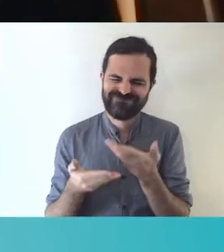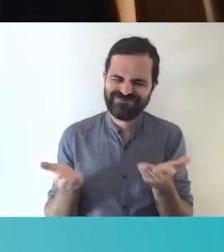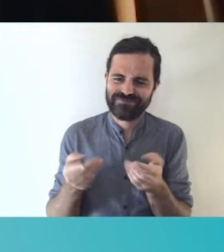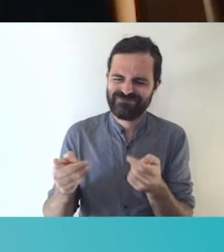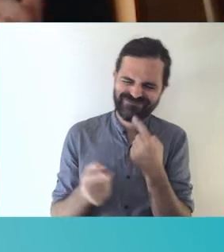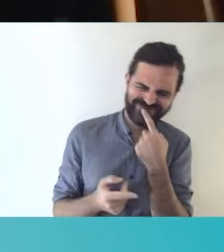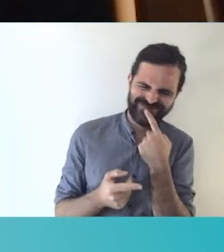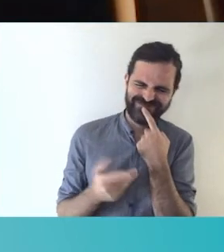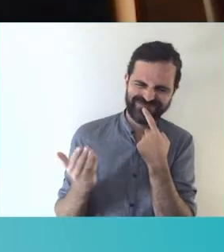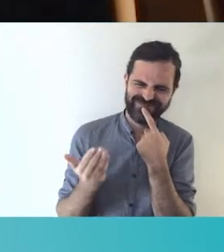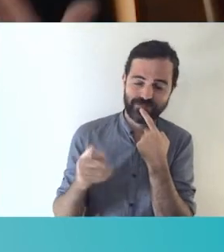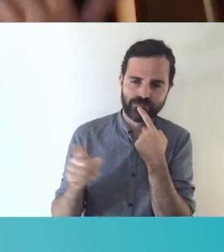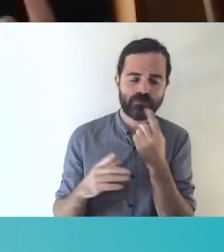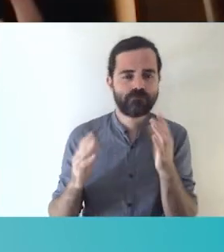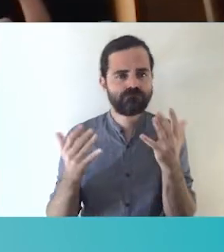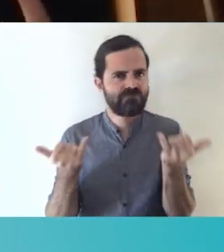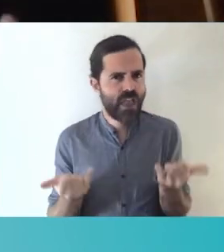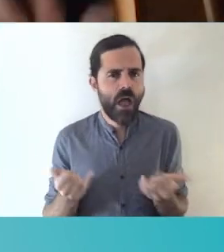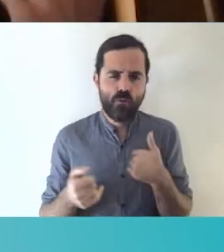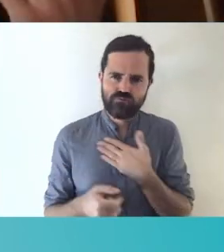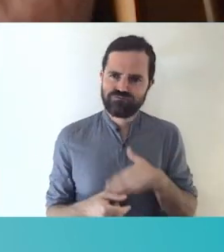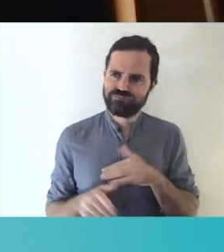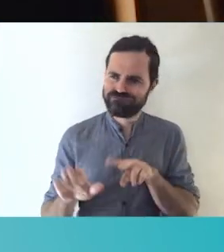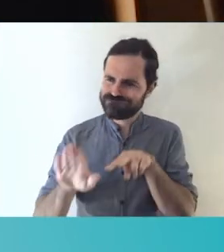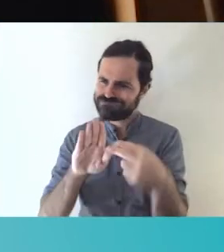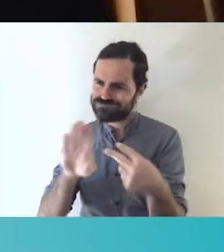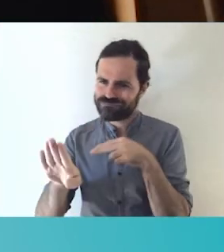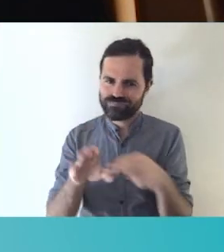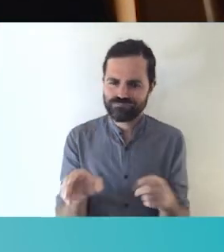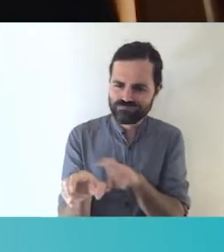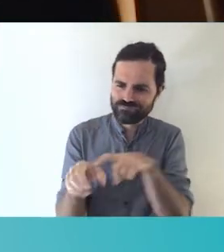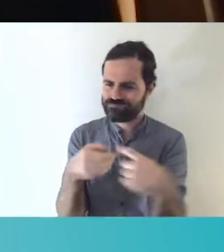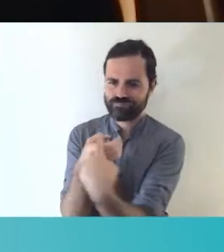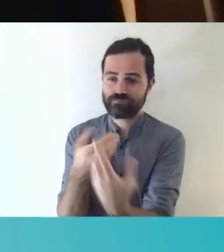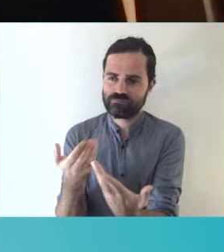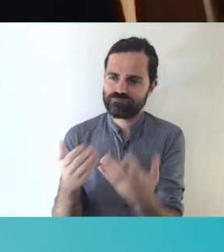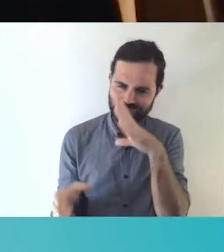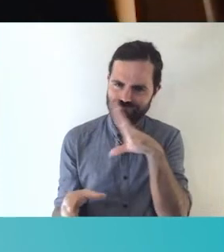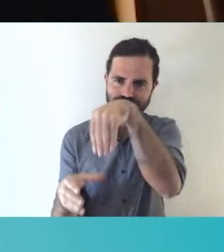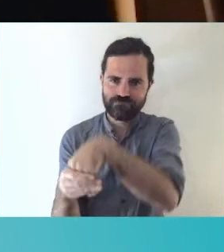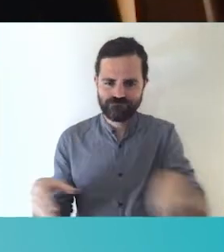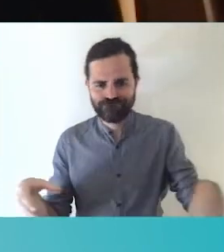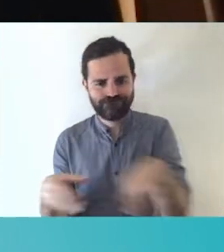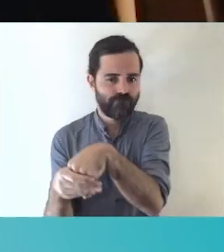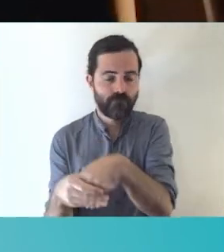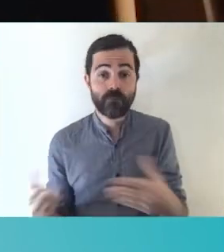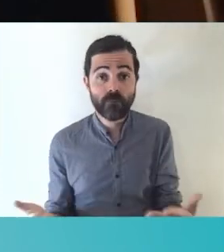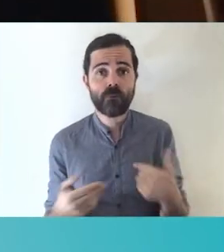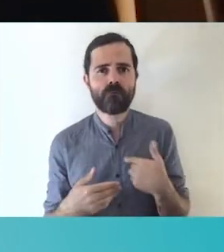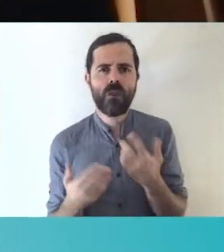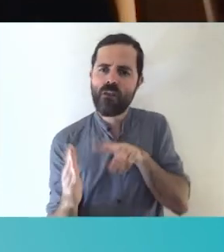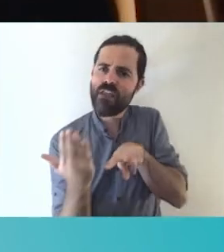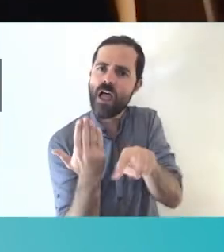de mayor transparencia, mayor trazabilidad y mayor involucración. Para mejorar la transparencia, usamos un sistema